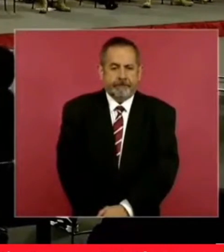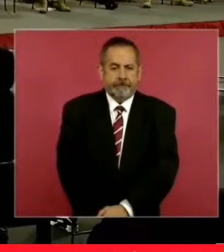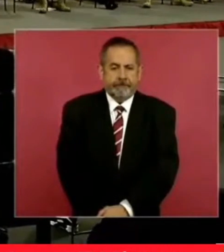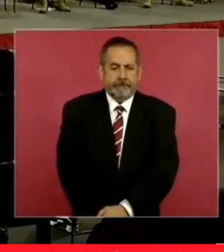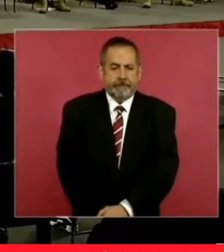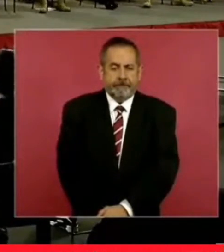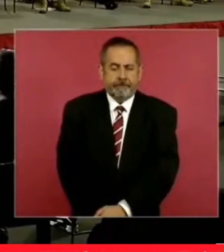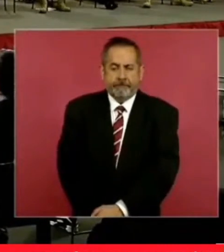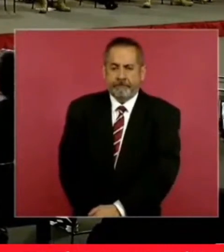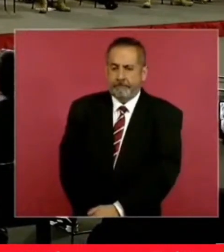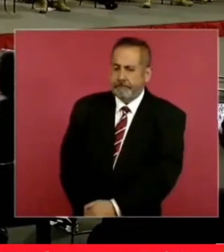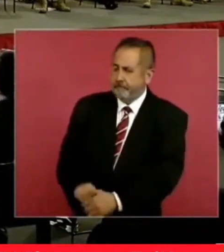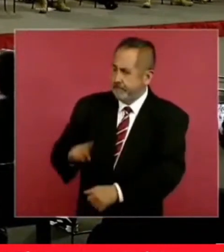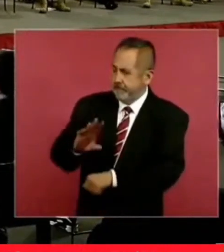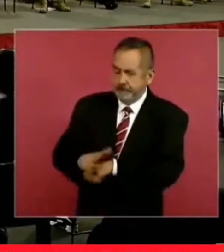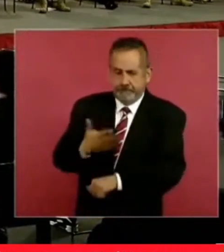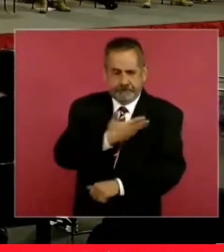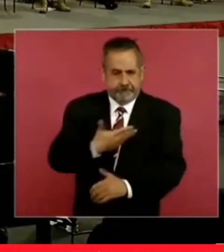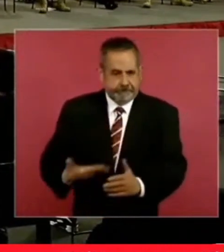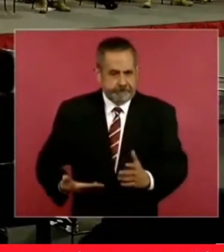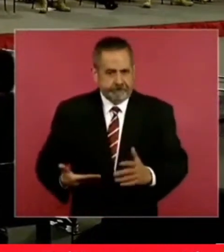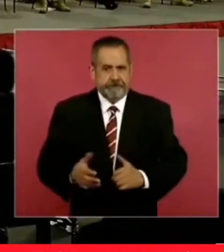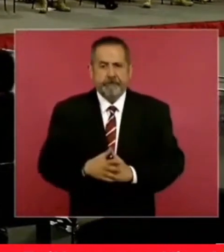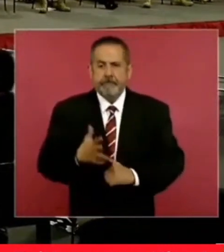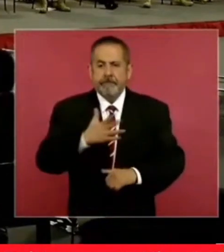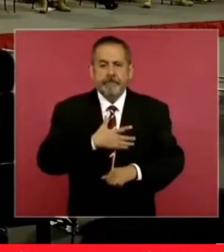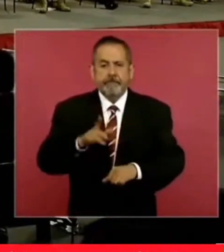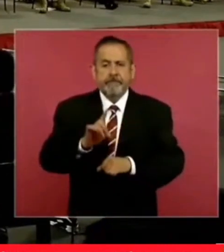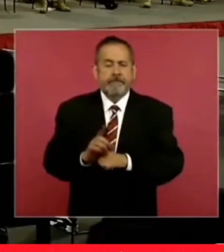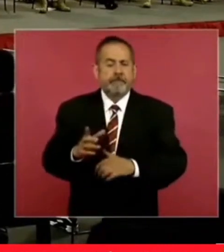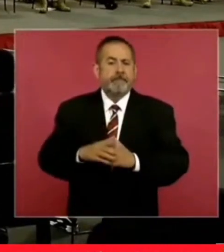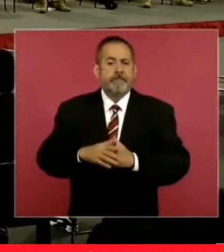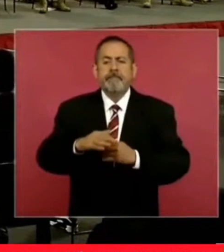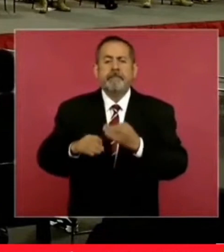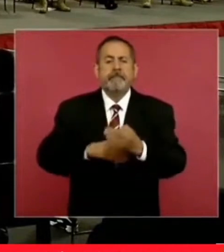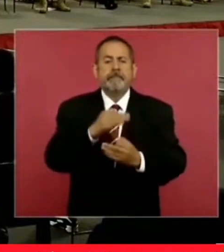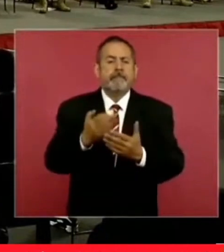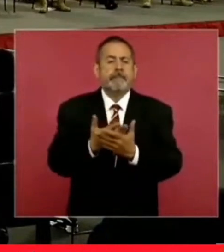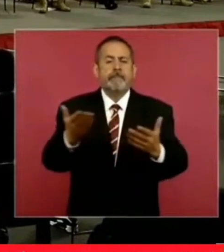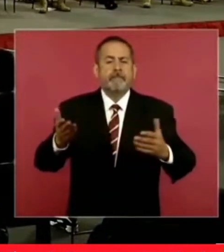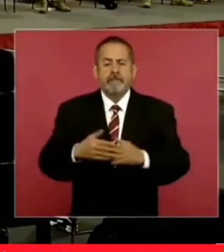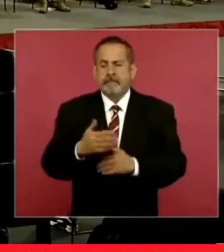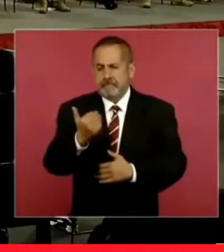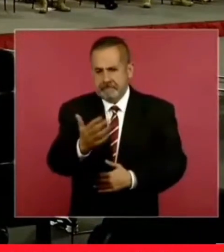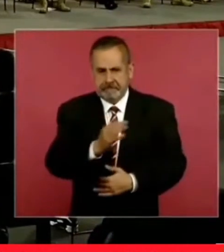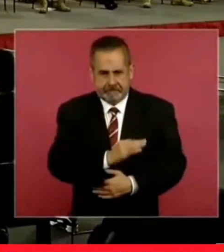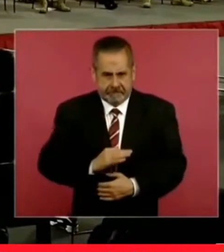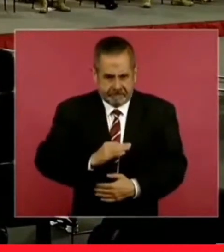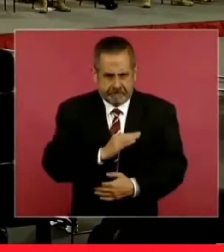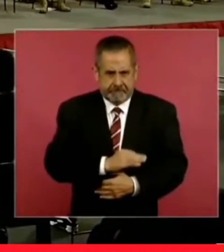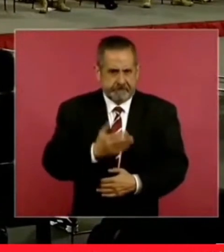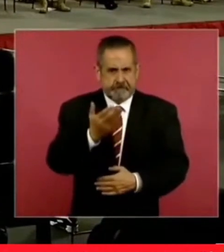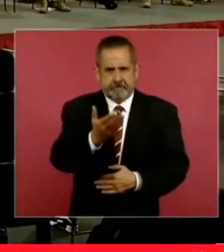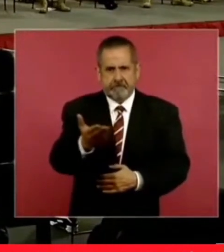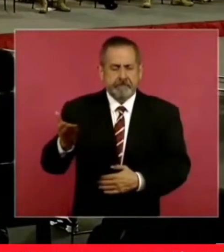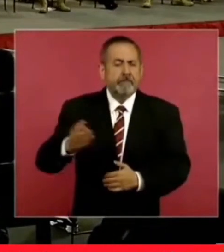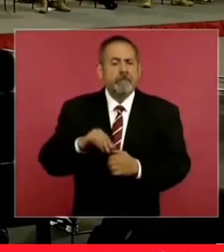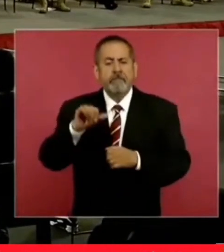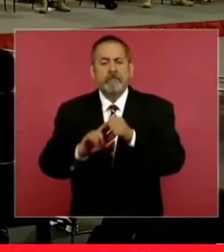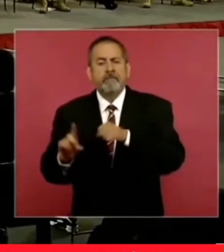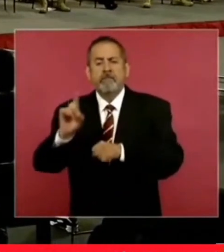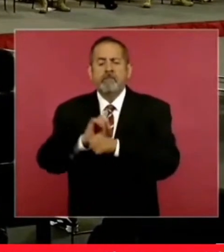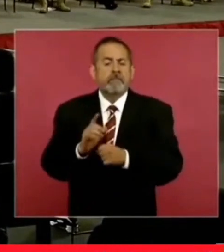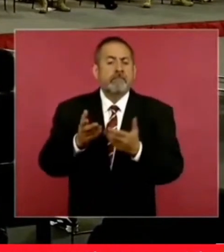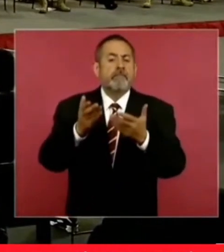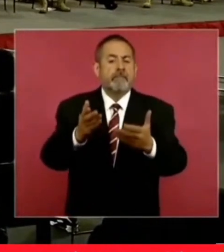con su permiso señor presidente buenos días a todas y todos muchas felicidades a las médicas y los médicos en su día hoy